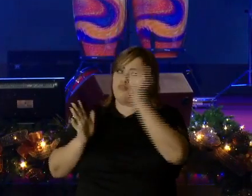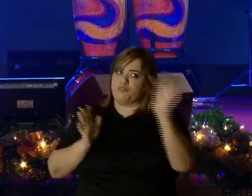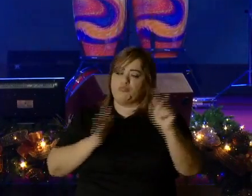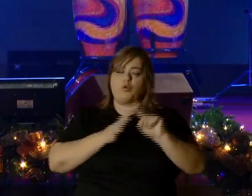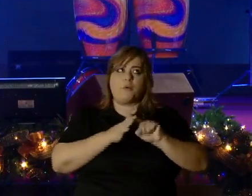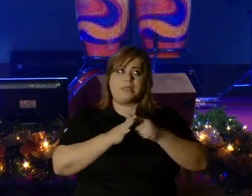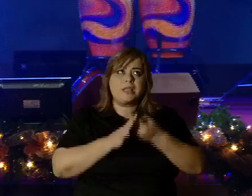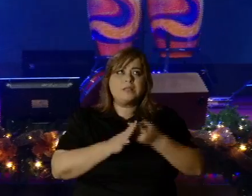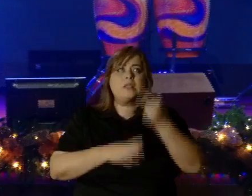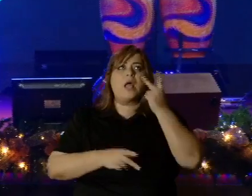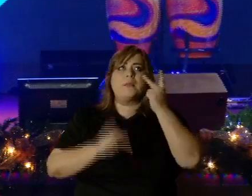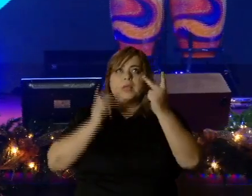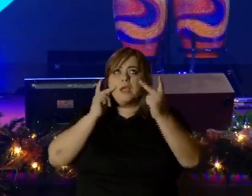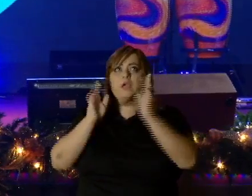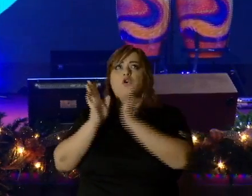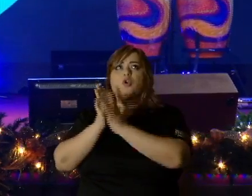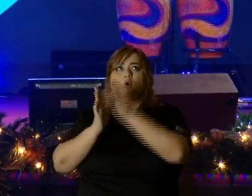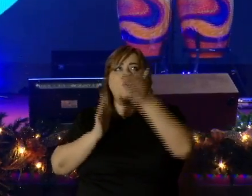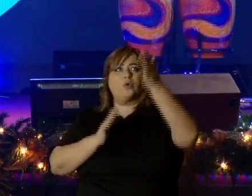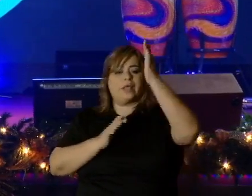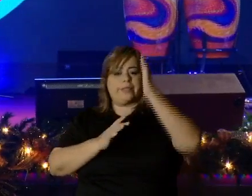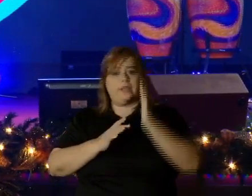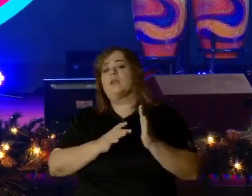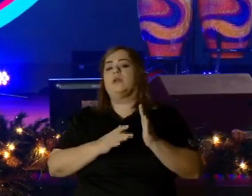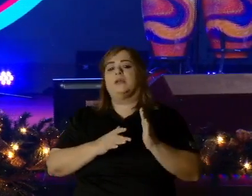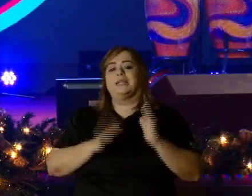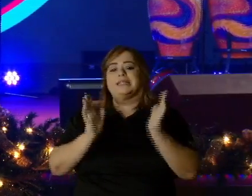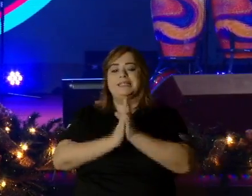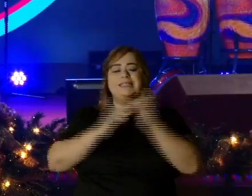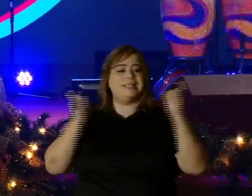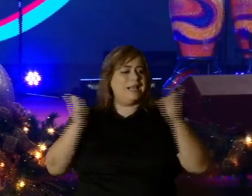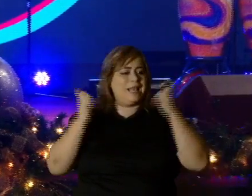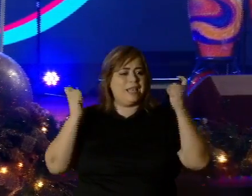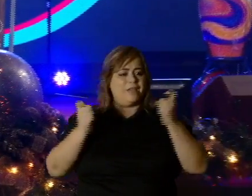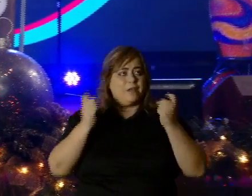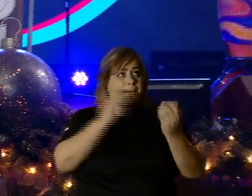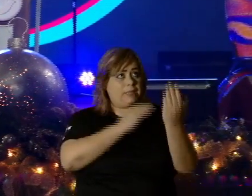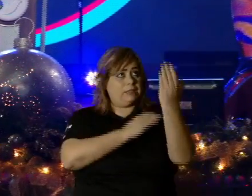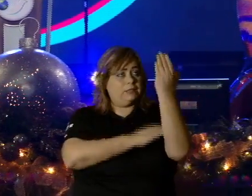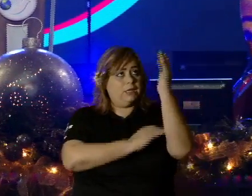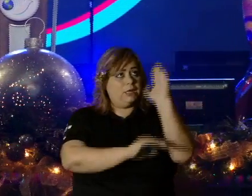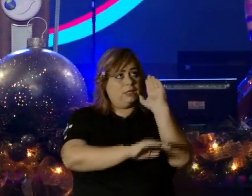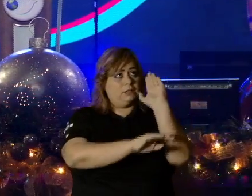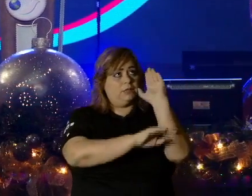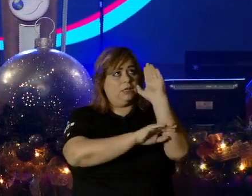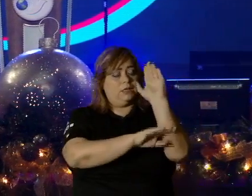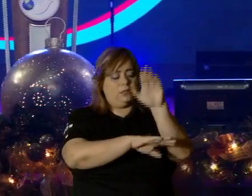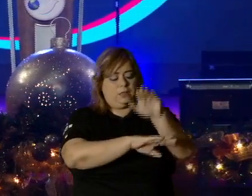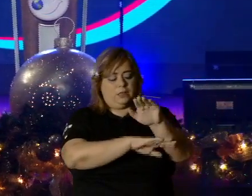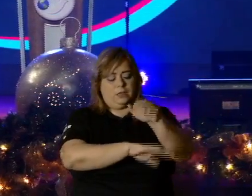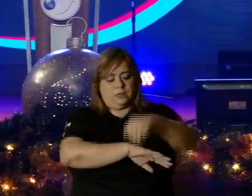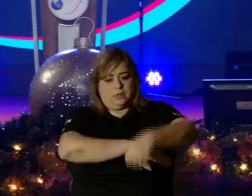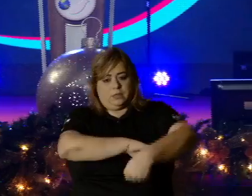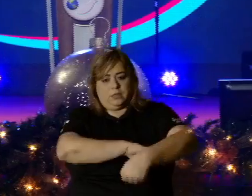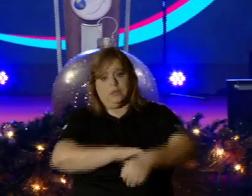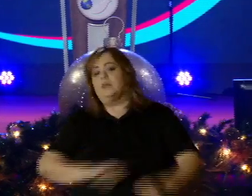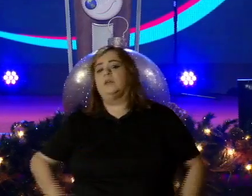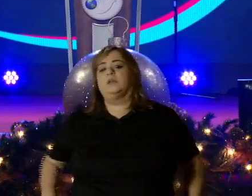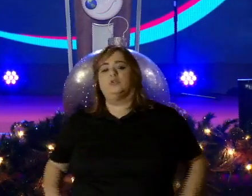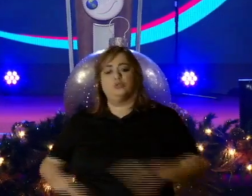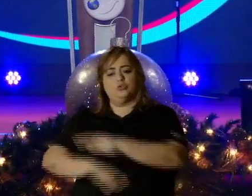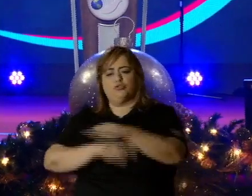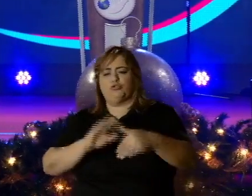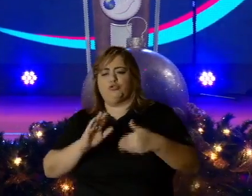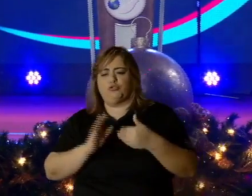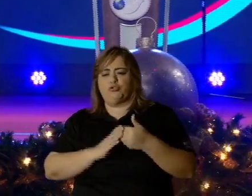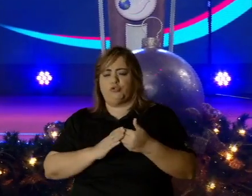su gloria. Celébralo cuando te levantes. Celébralo al mediodía. Celébralo en la tarde. Celébralo todos los